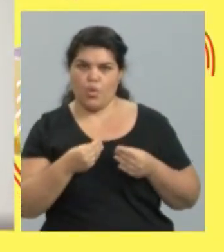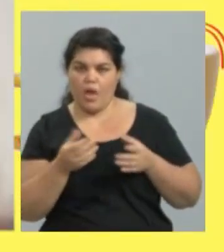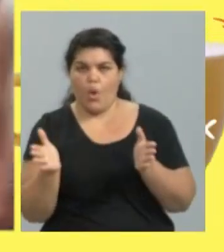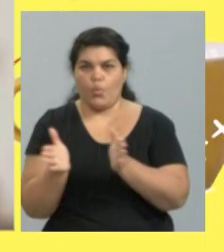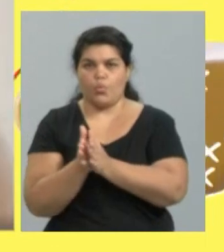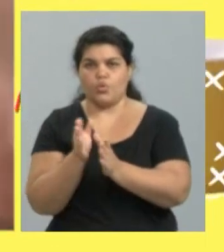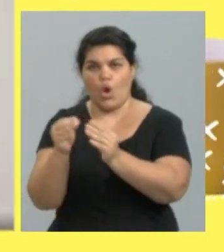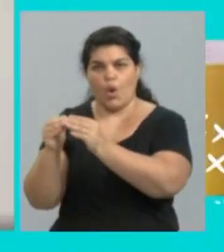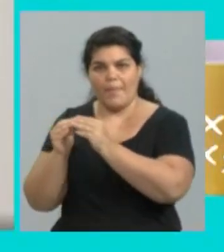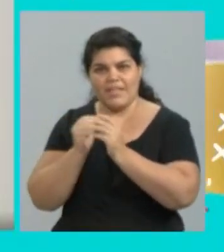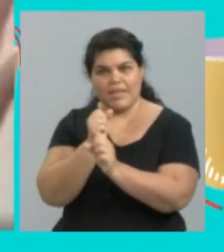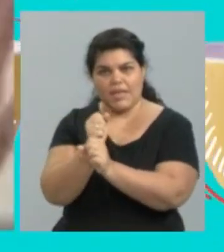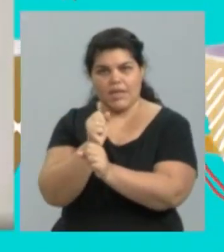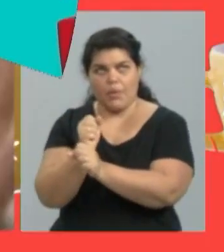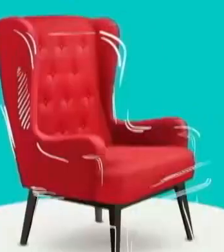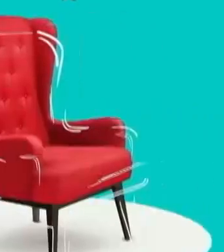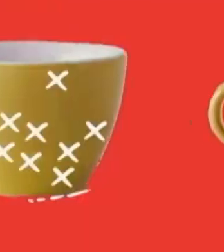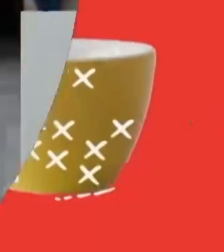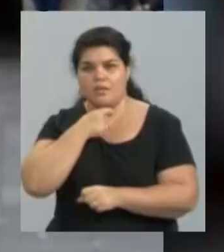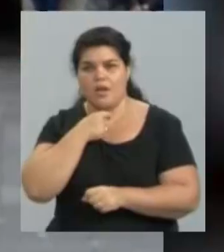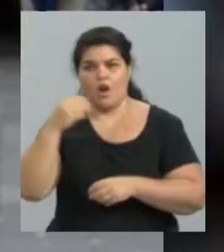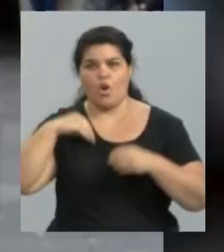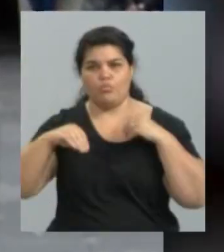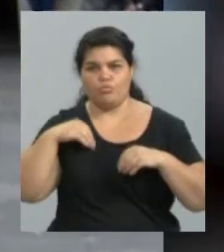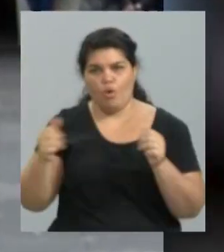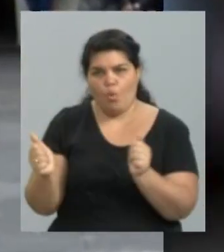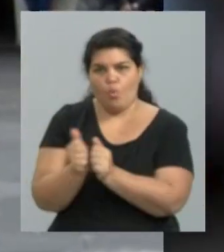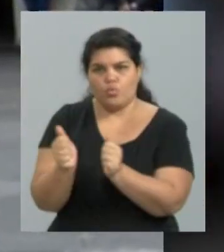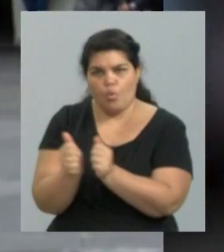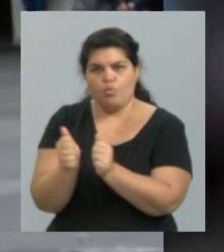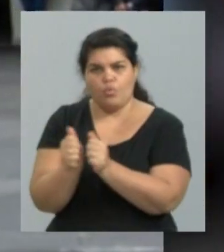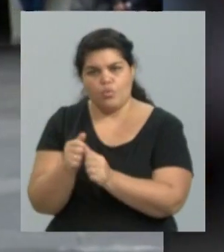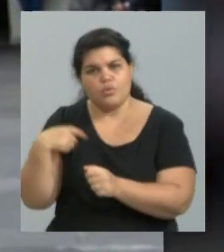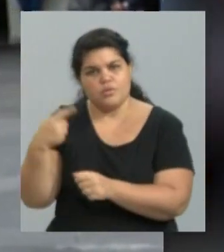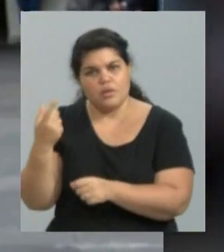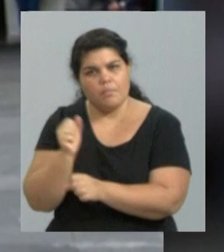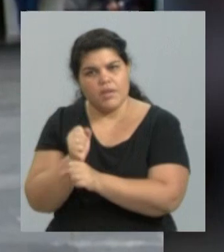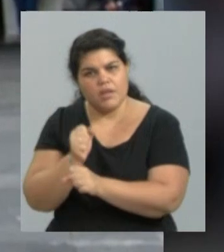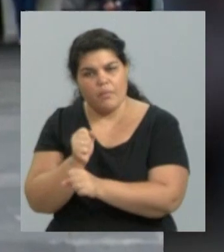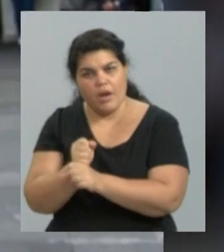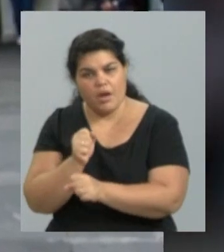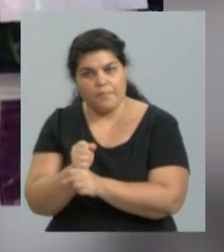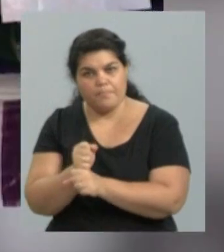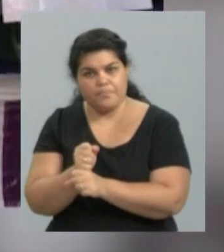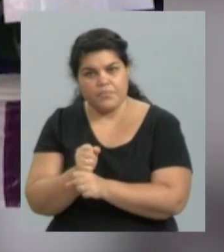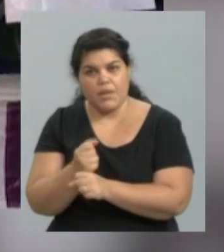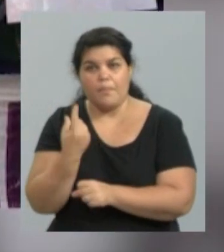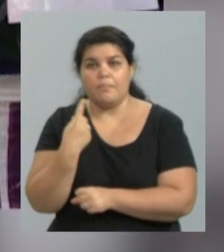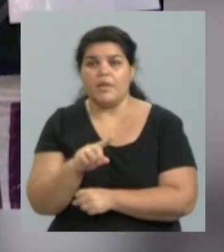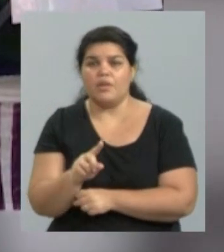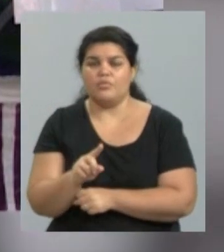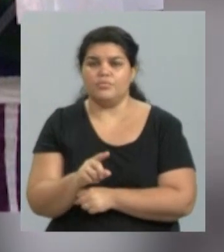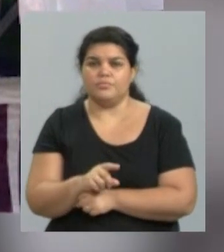lo que quería era trabajar con las trabas todo el tiempo, Ujú. poder abordar la situación, pero con herramientas que me permitiesen